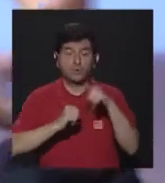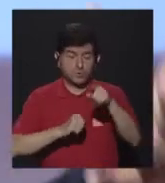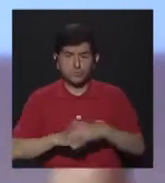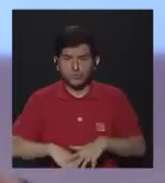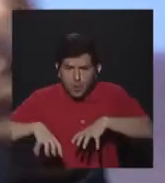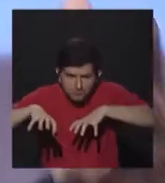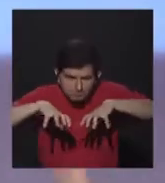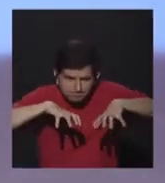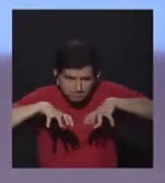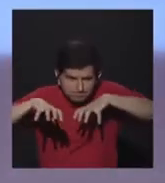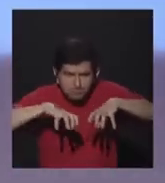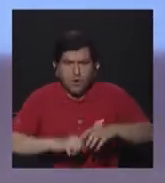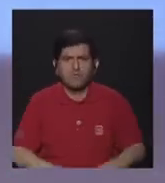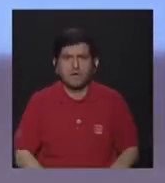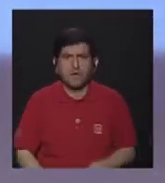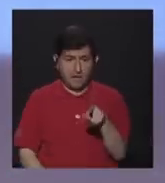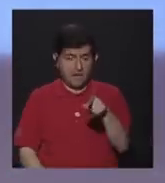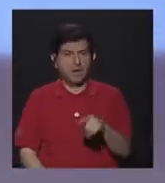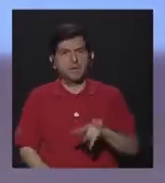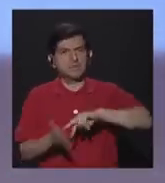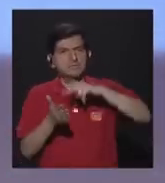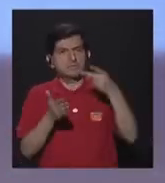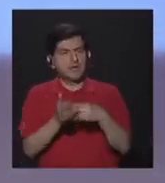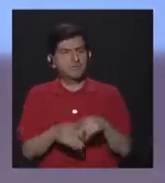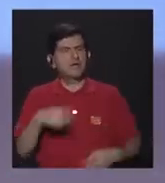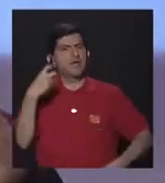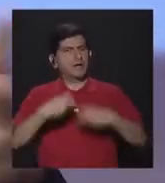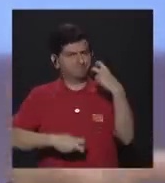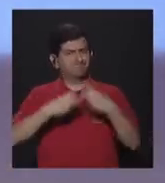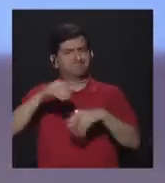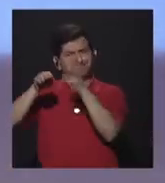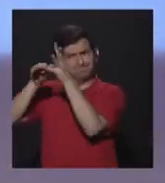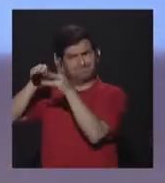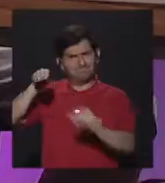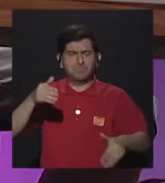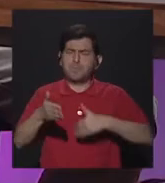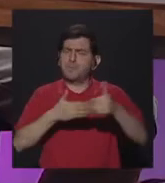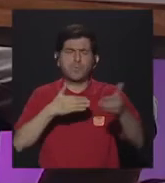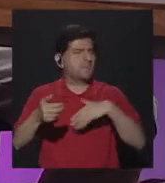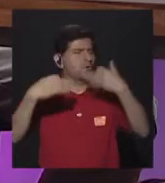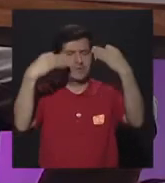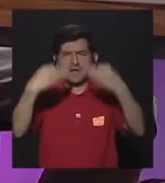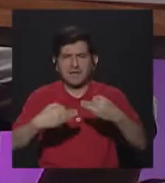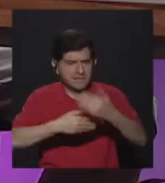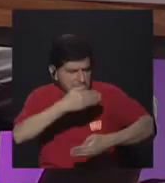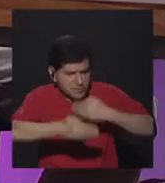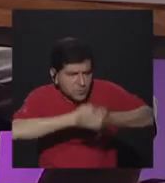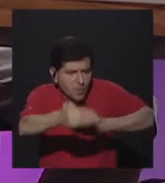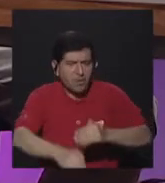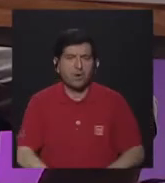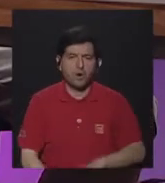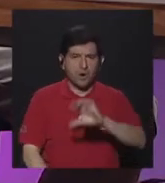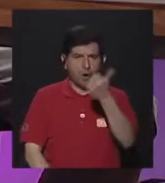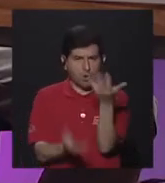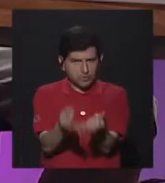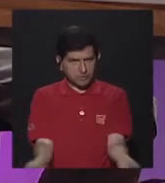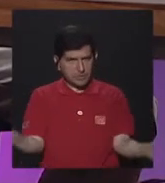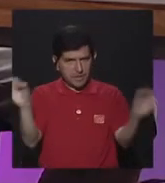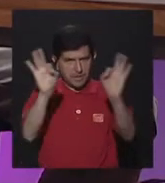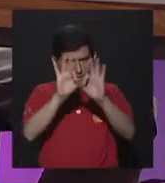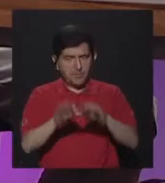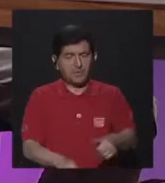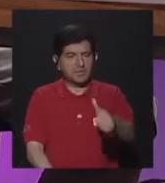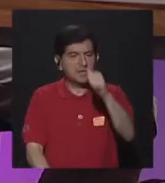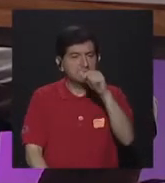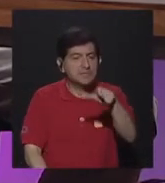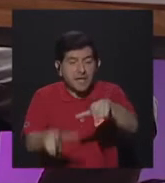de tierra de tal magnitud genere muchos problemas de erosión a pesar de todas las medidas que se tomen otra consideración en la importancia hídrica del